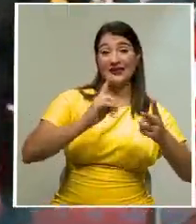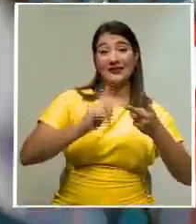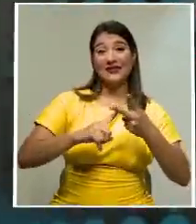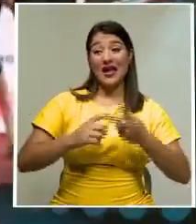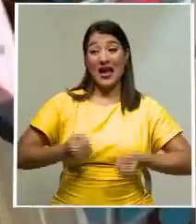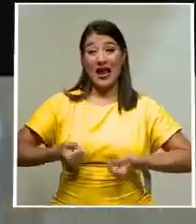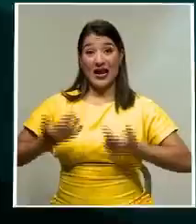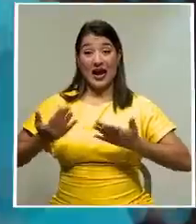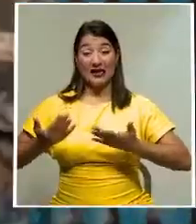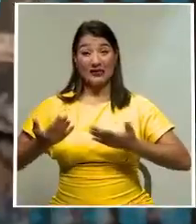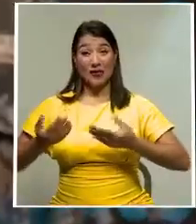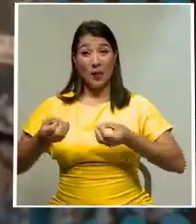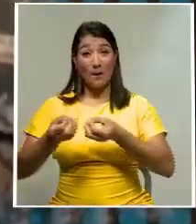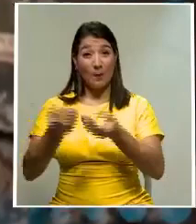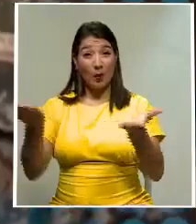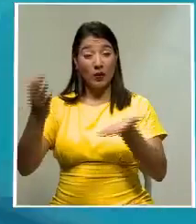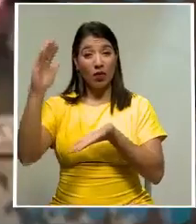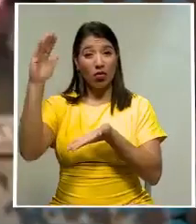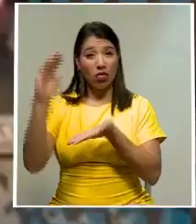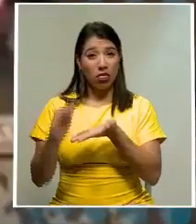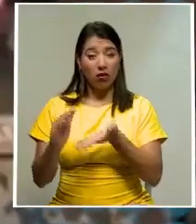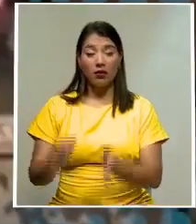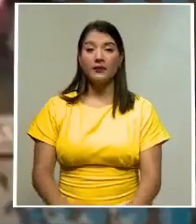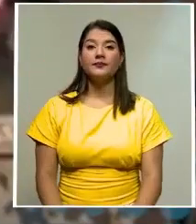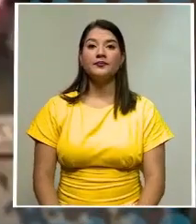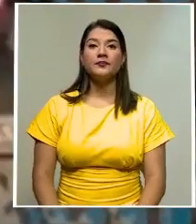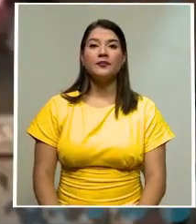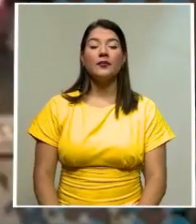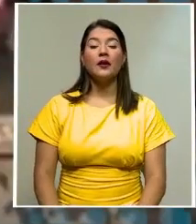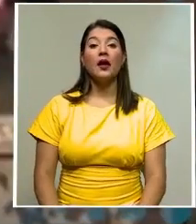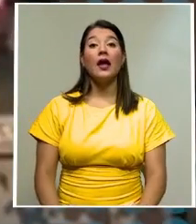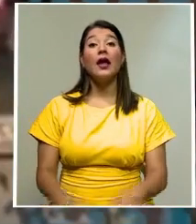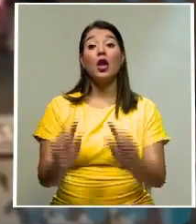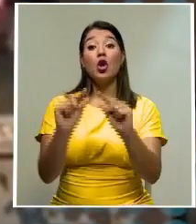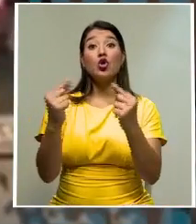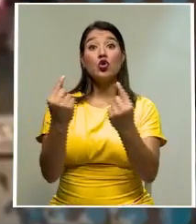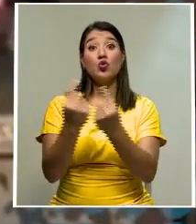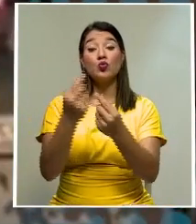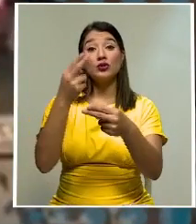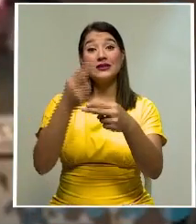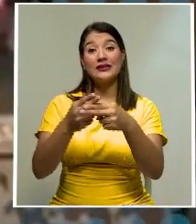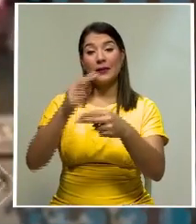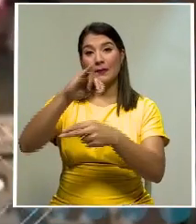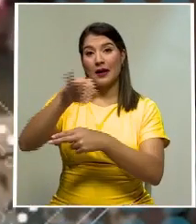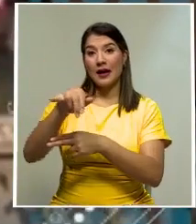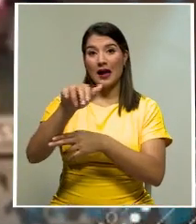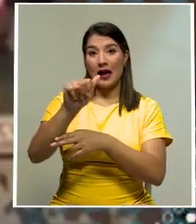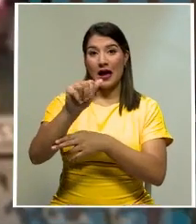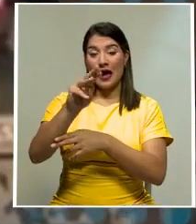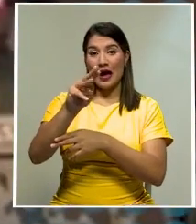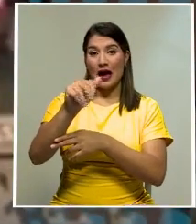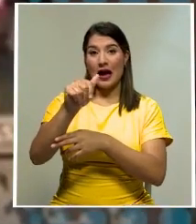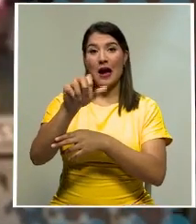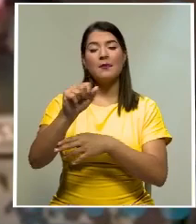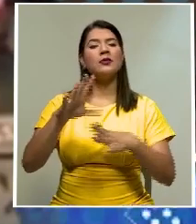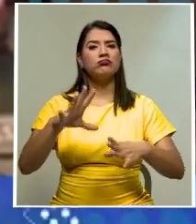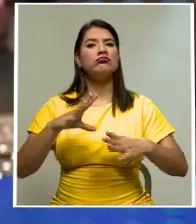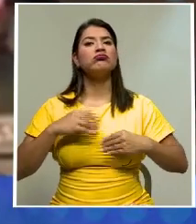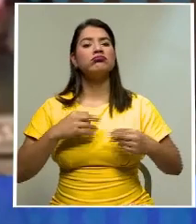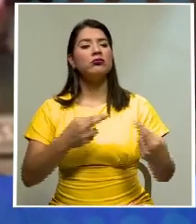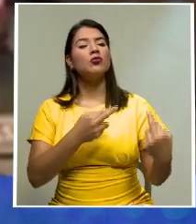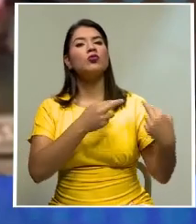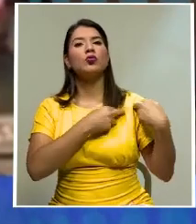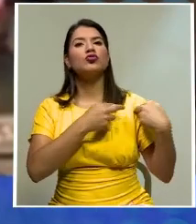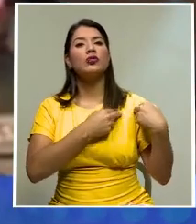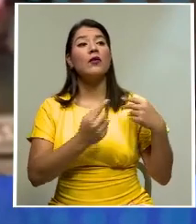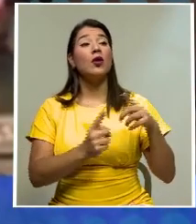gasto público. El movimiento islámico Hamas se atribuyó el lanzamiento de un cohete contra un aeropuerto cercano